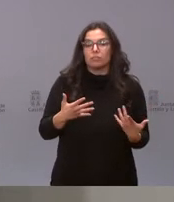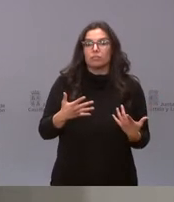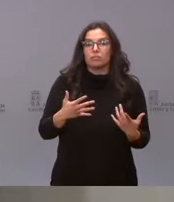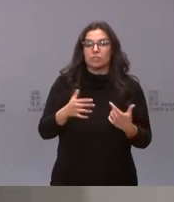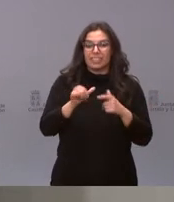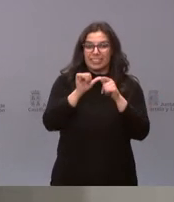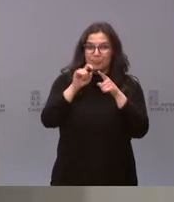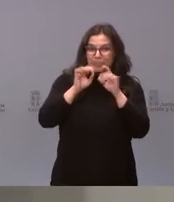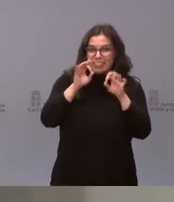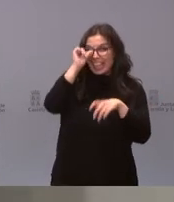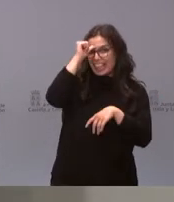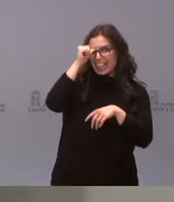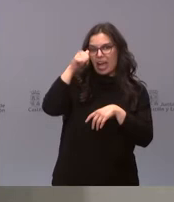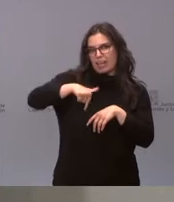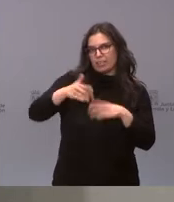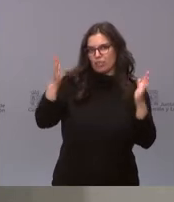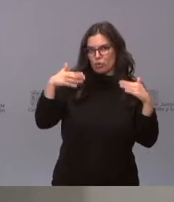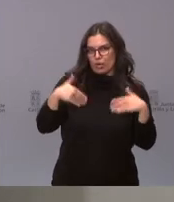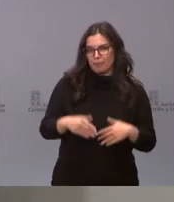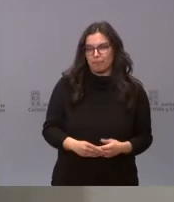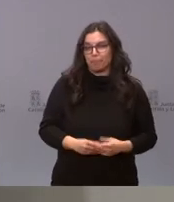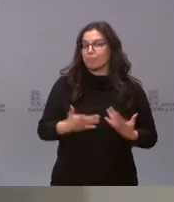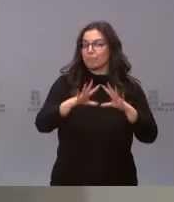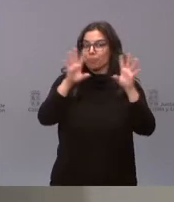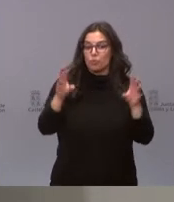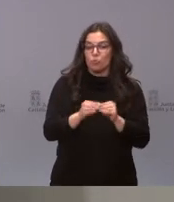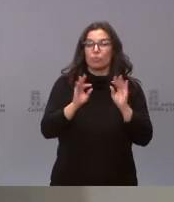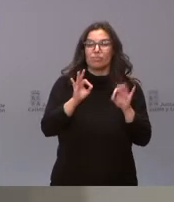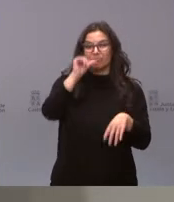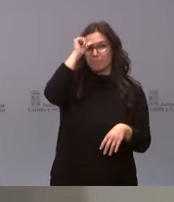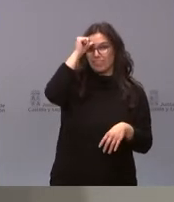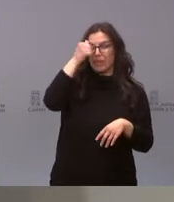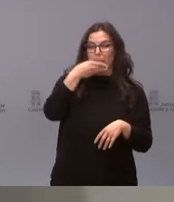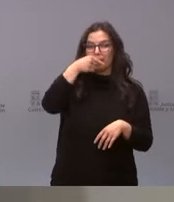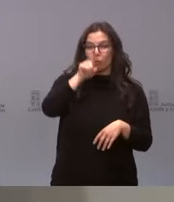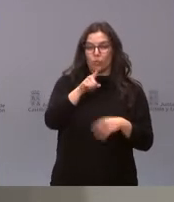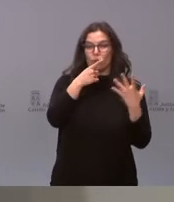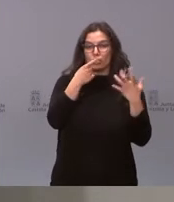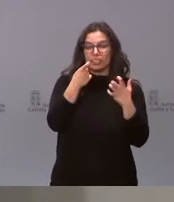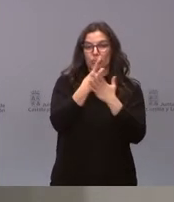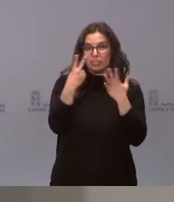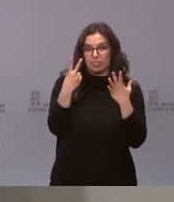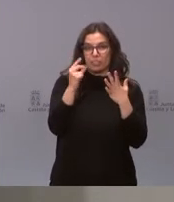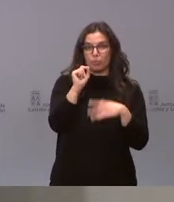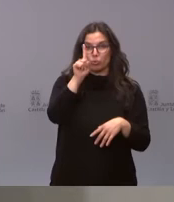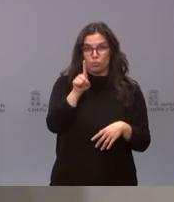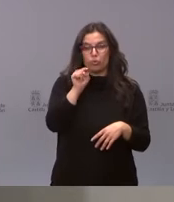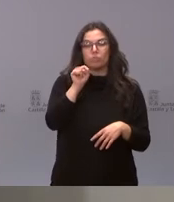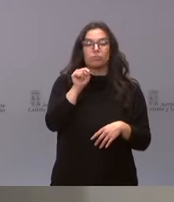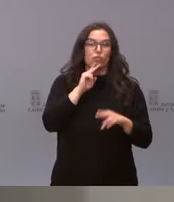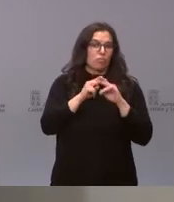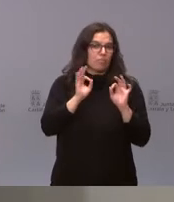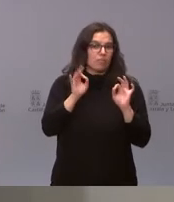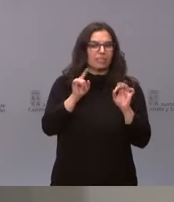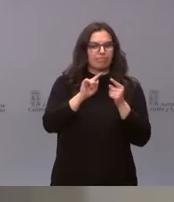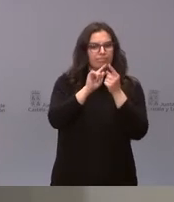variante india en conclusión la variante india la uve 1 617 punto 1 tiene mutaciones